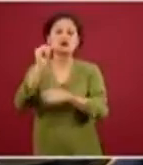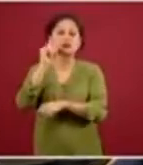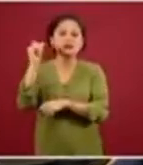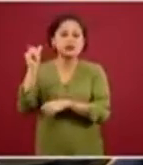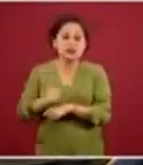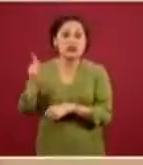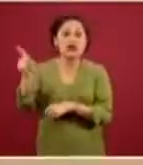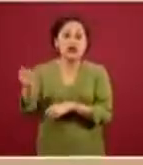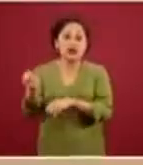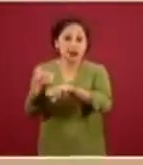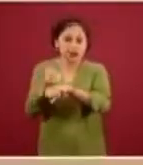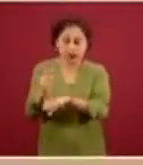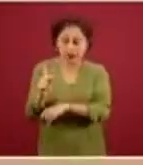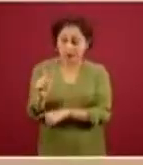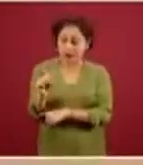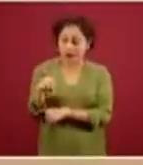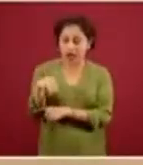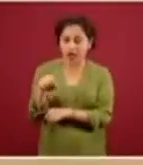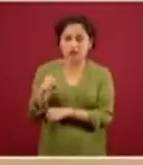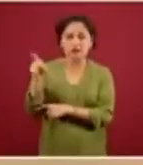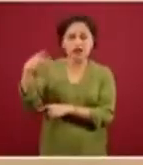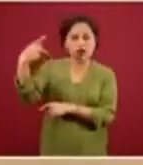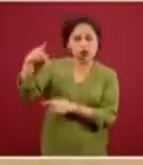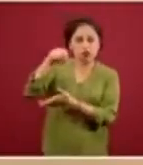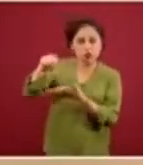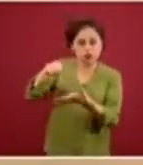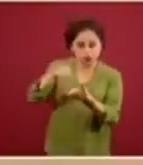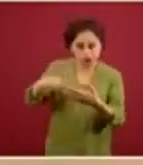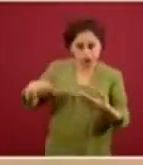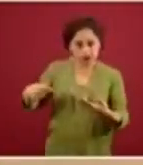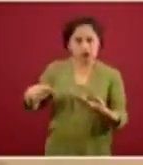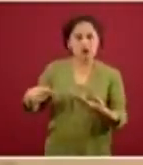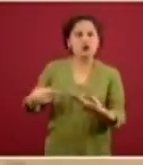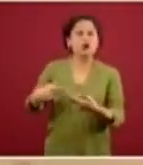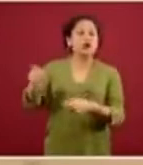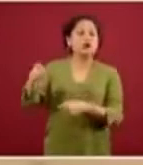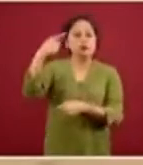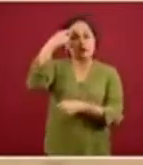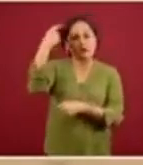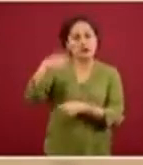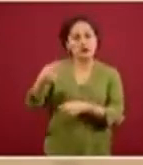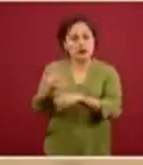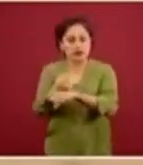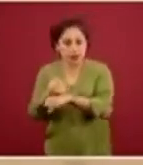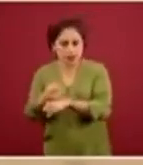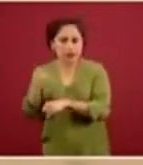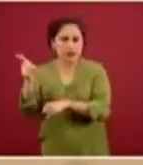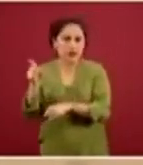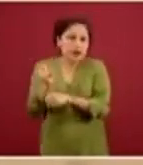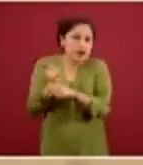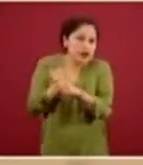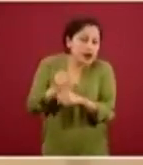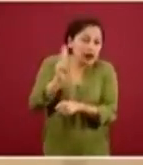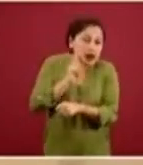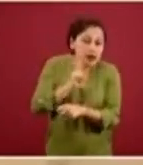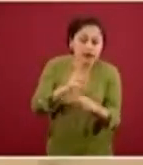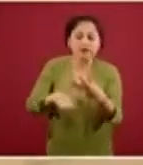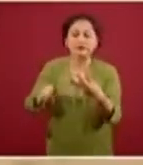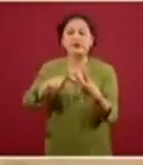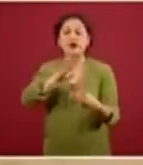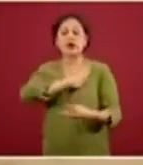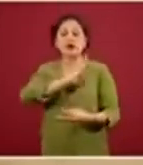de plasma por el Sistema Nacional de Sangre con empleo experimental. España, el Centro de Transfusión